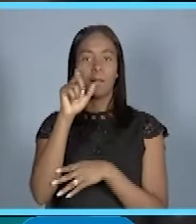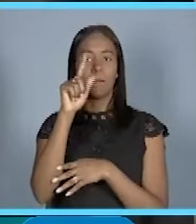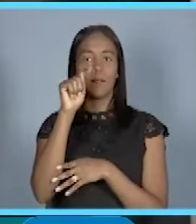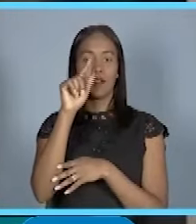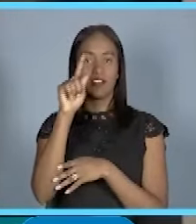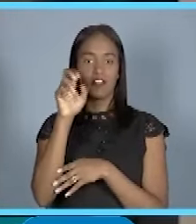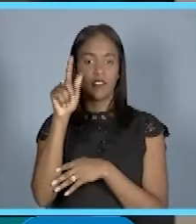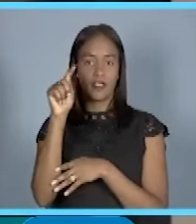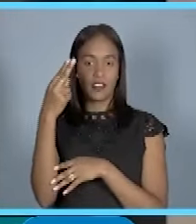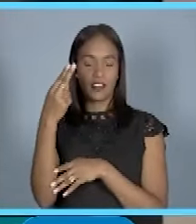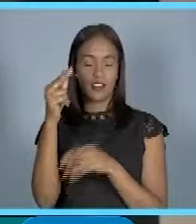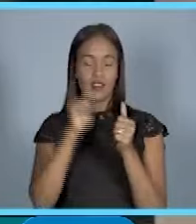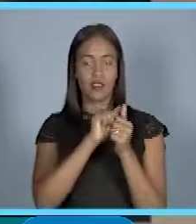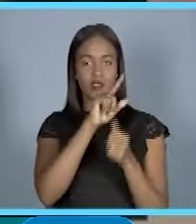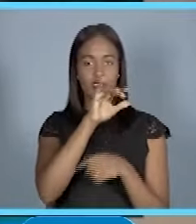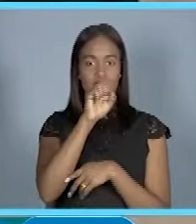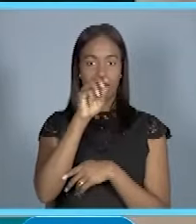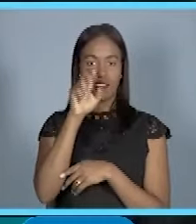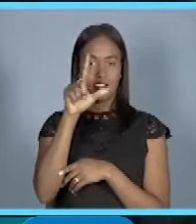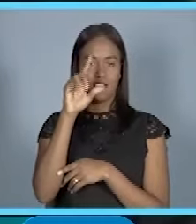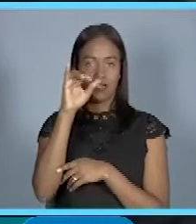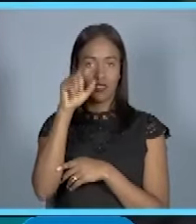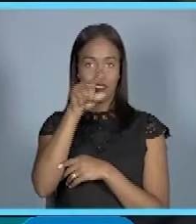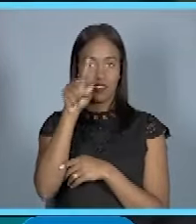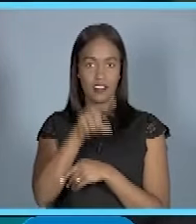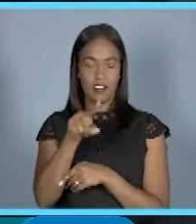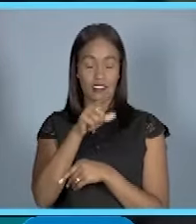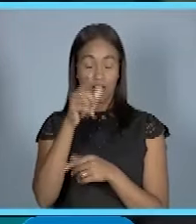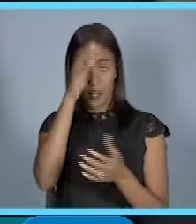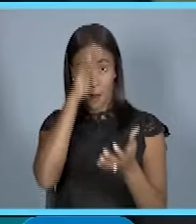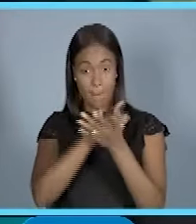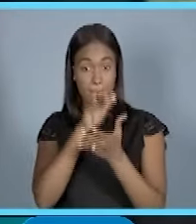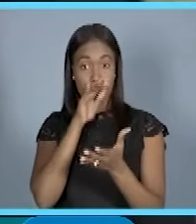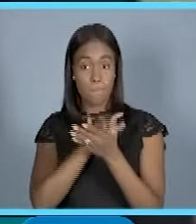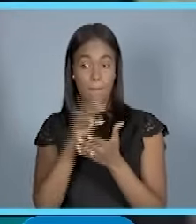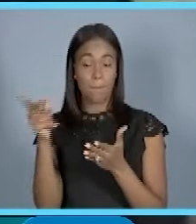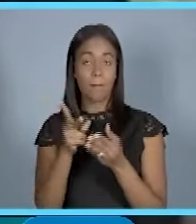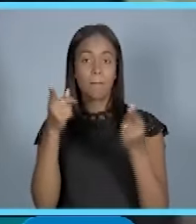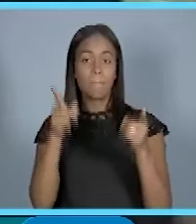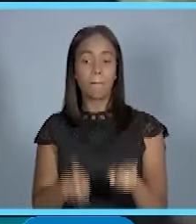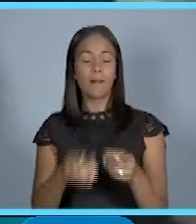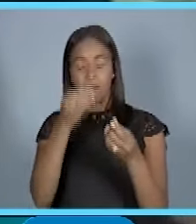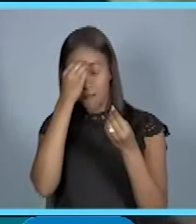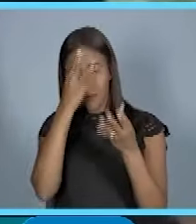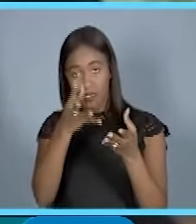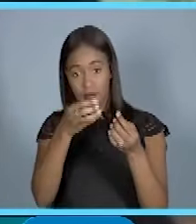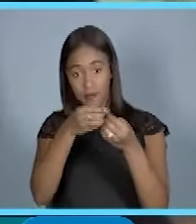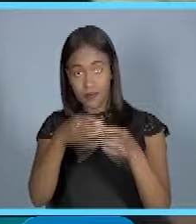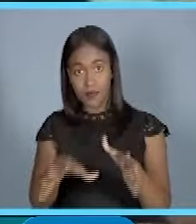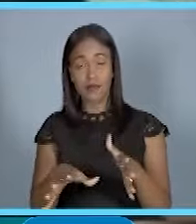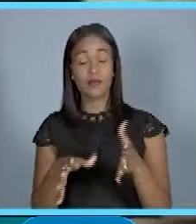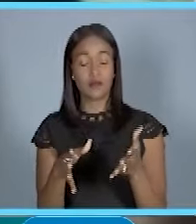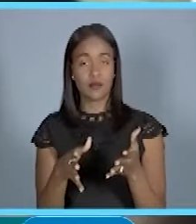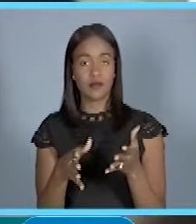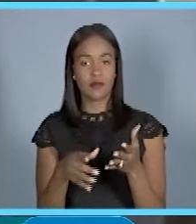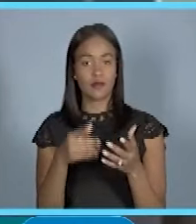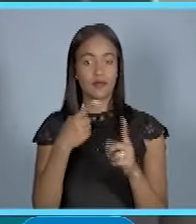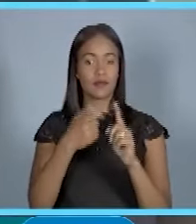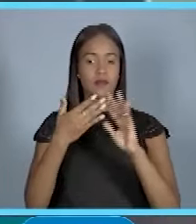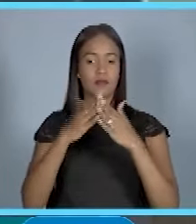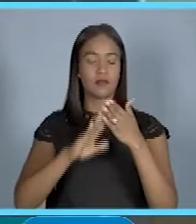Almarante Pacheco y Luis Miguel Jaques Rodríguez, la pareja de esposos que habían sido reportados como desaparecidos de